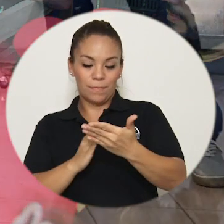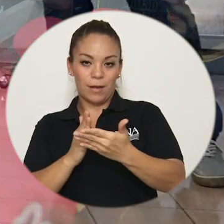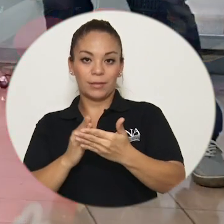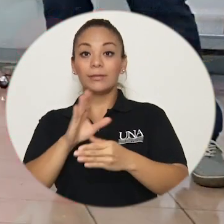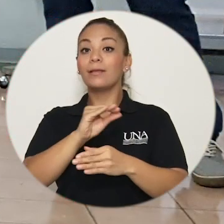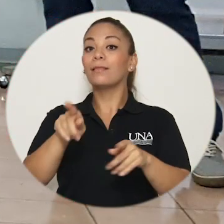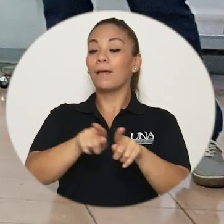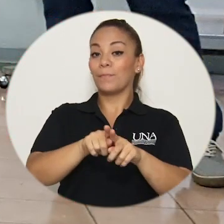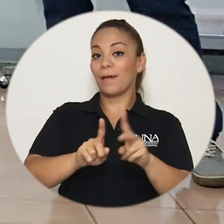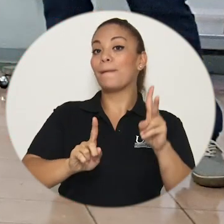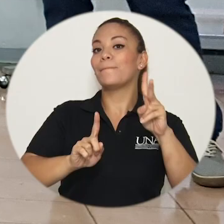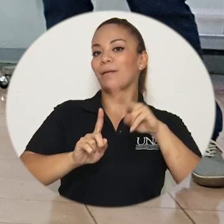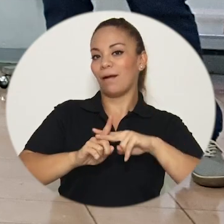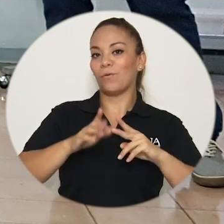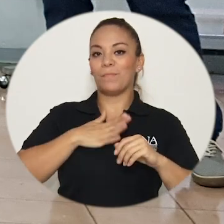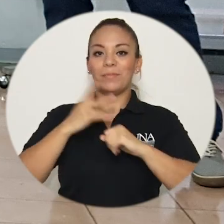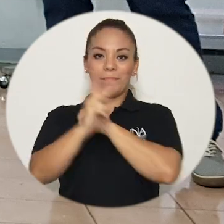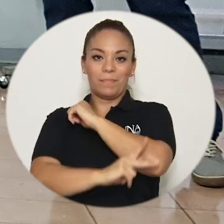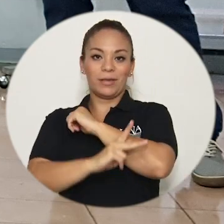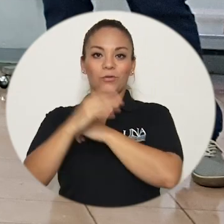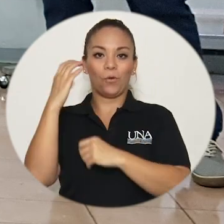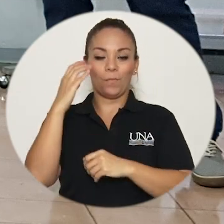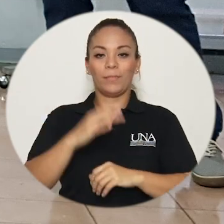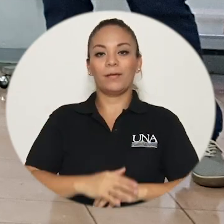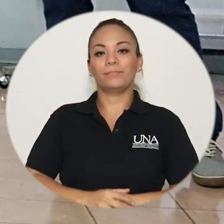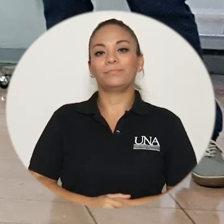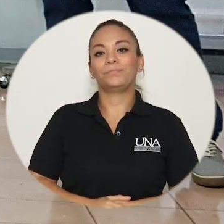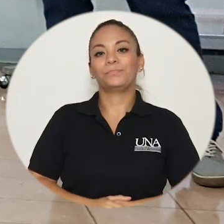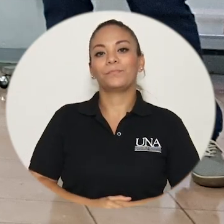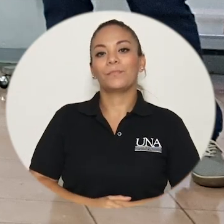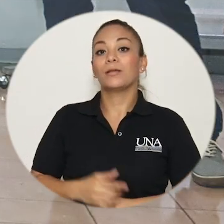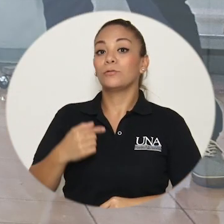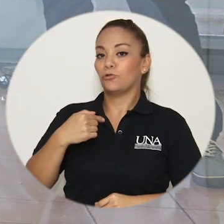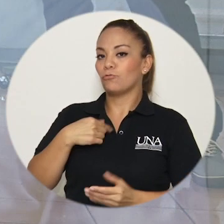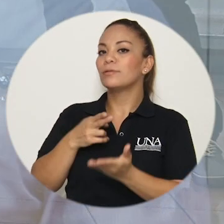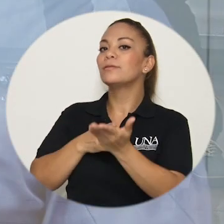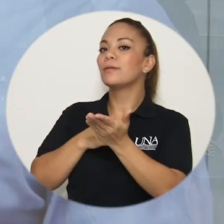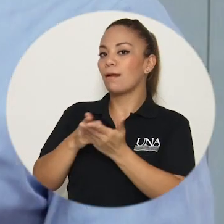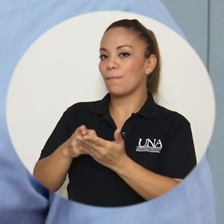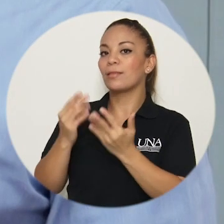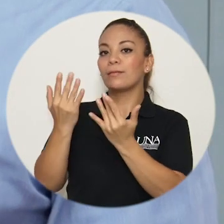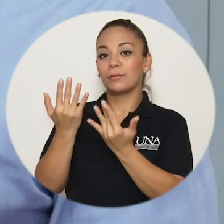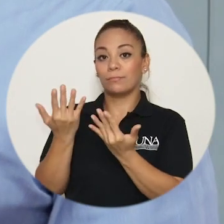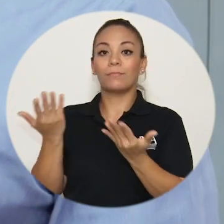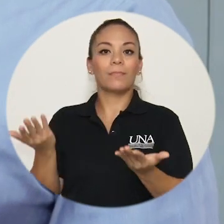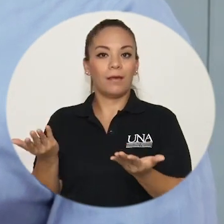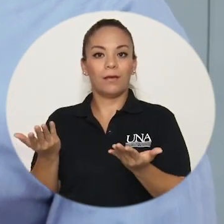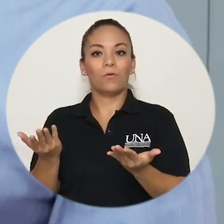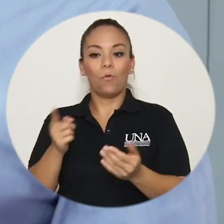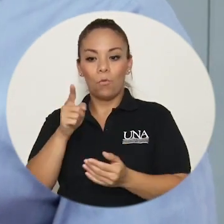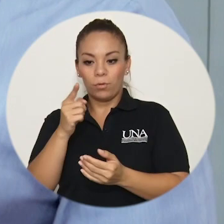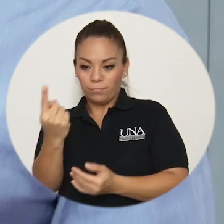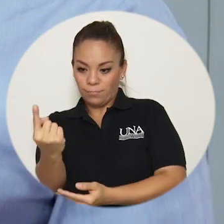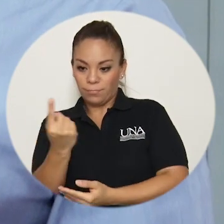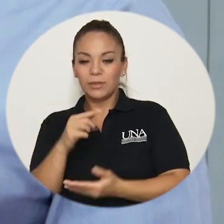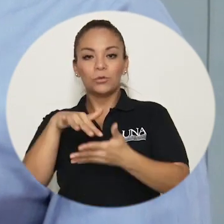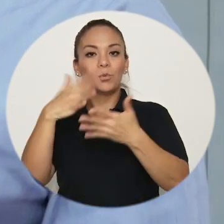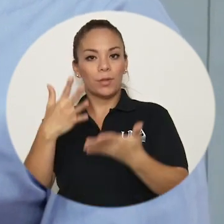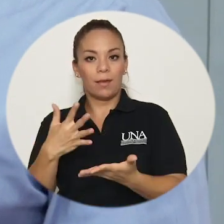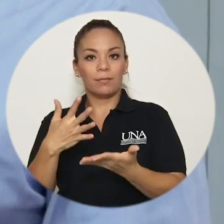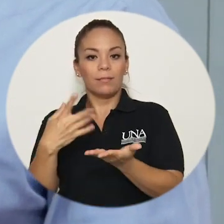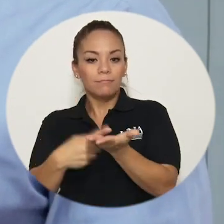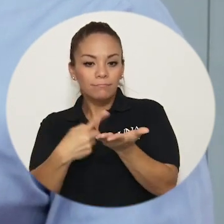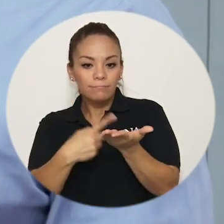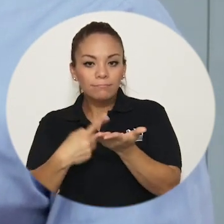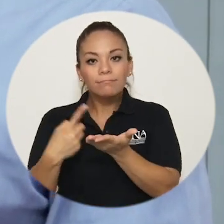SAN y poderlos aplicar a mi país, Colombia. Yo sinceramente espero un estudiante altamente crítico a la